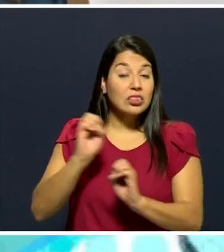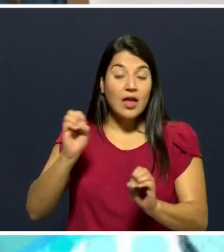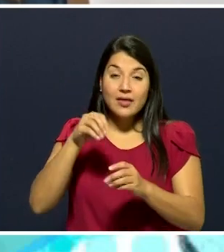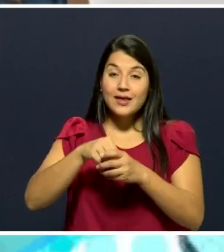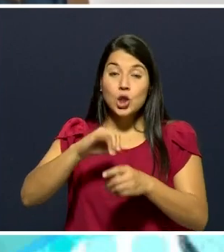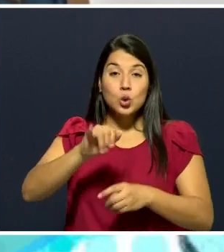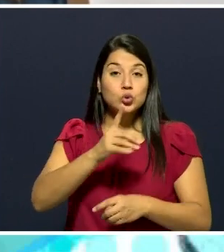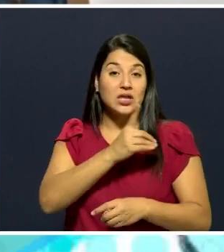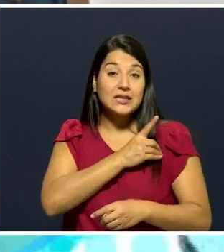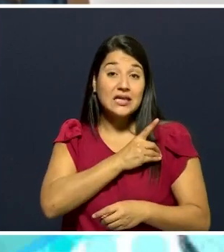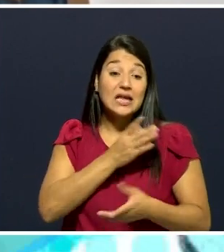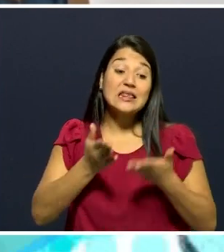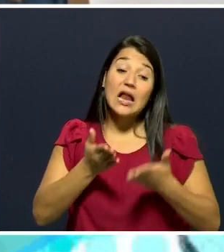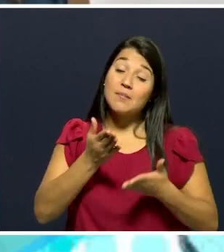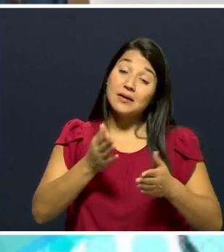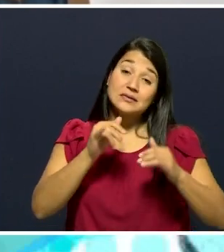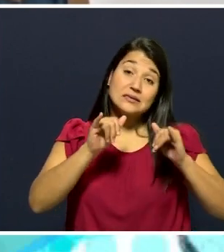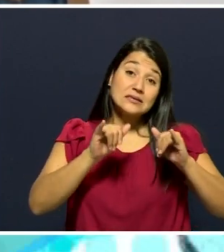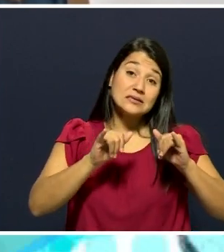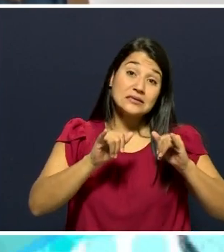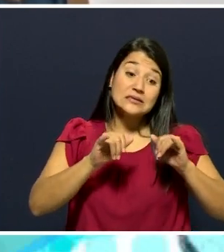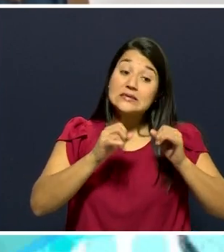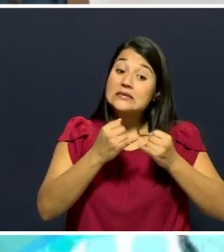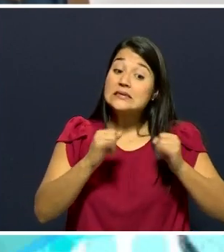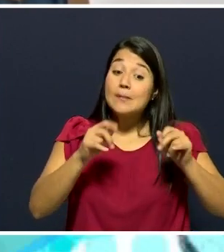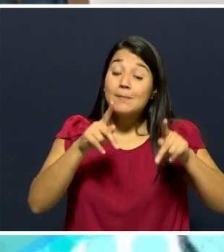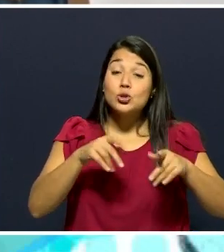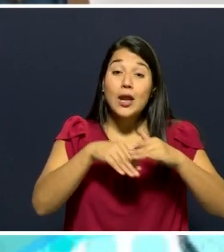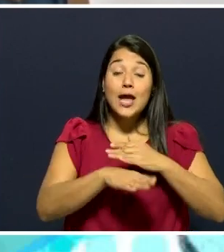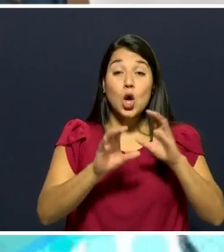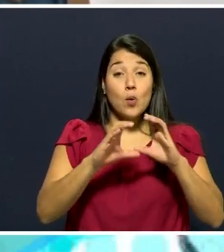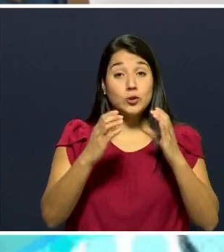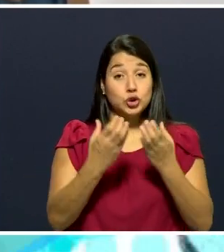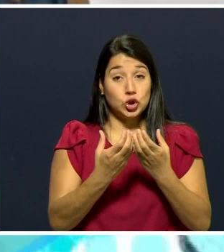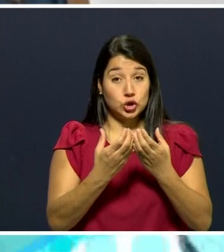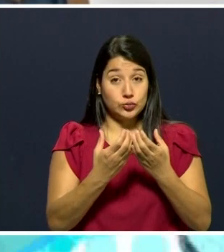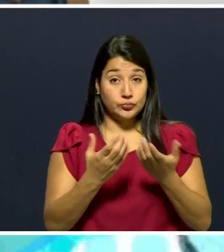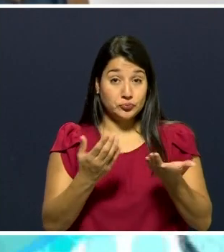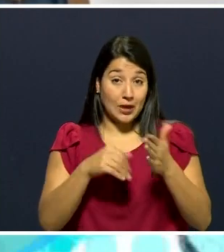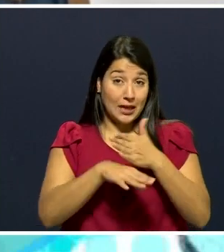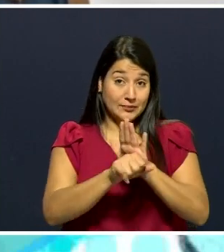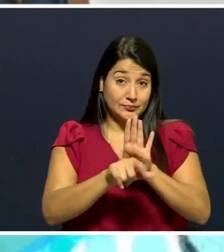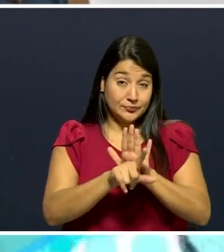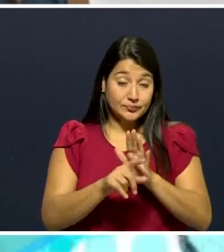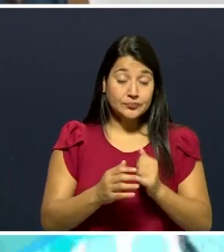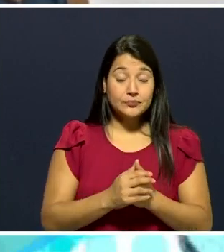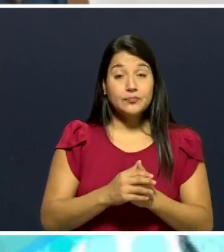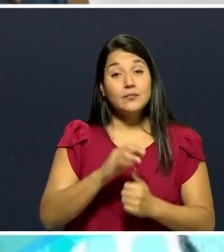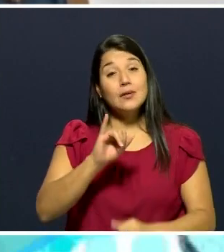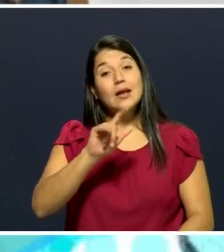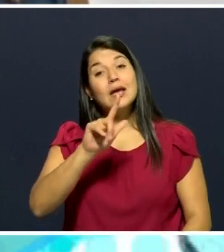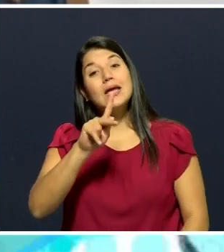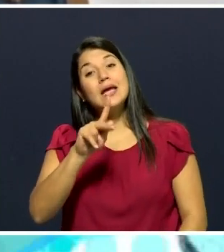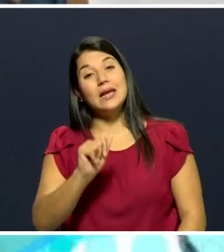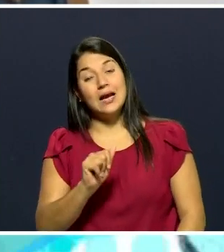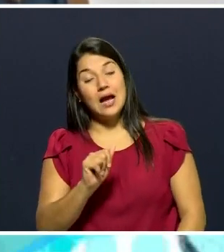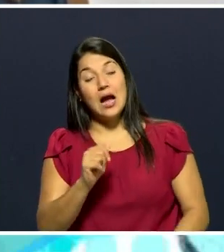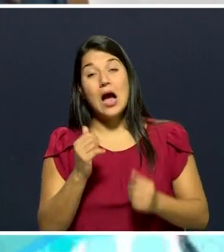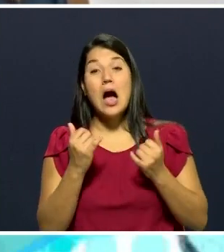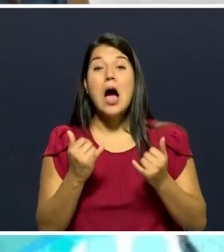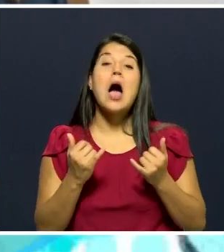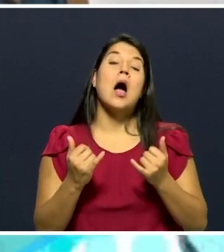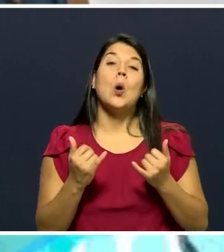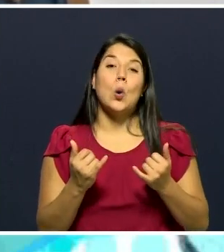repartan los puestos en las comisiones legislativas. Así es, Álvaro. Ilka, uno de los sectores que va cosechando